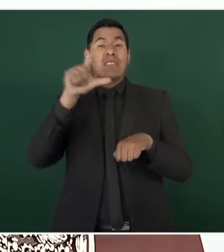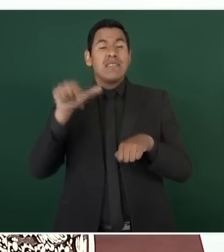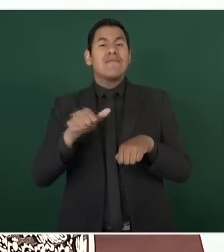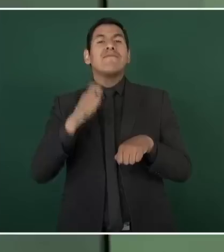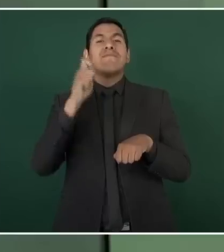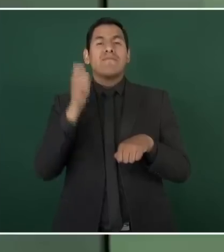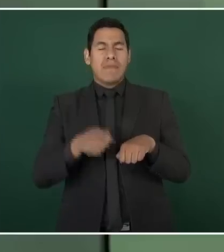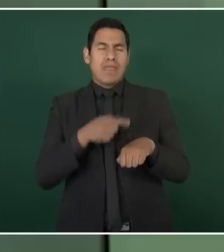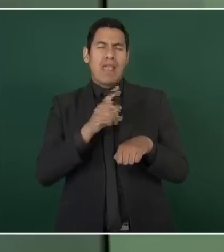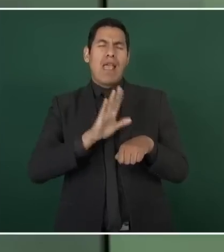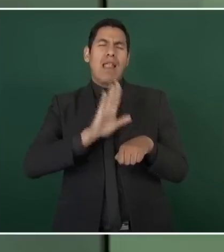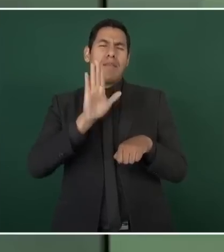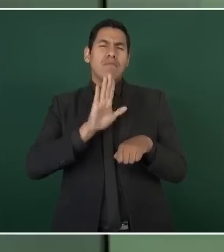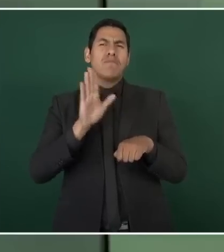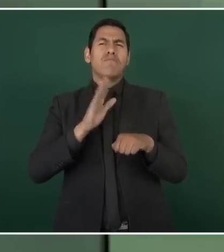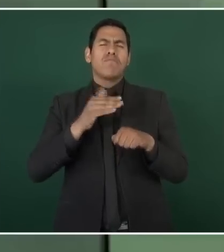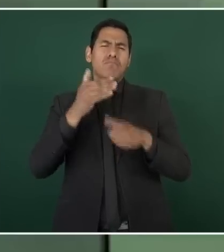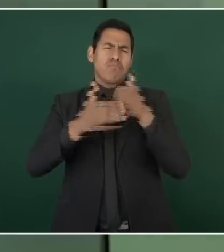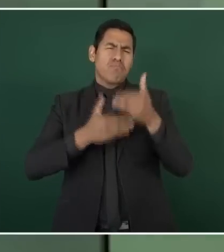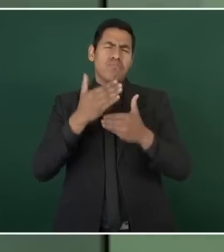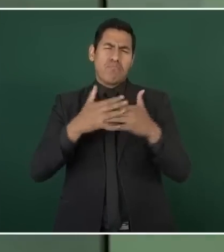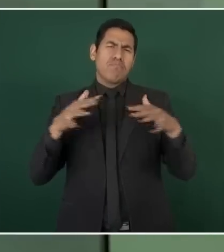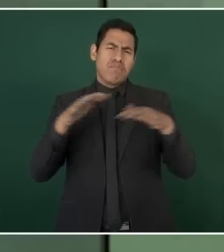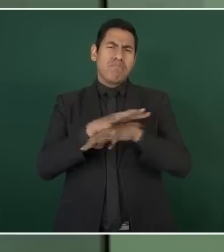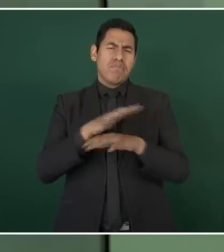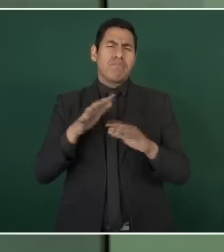un recinto